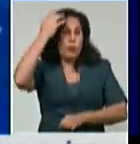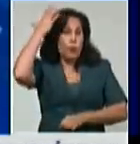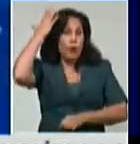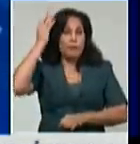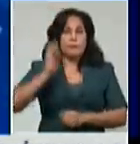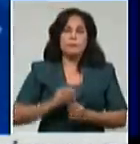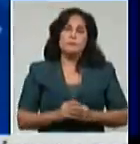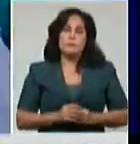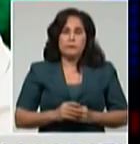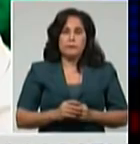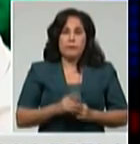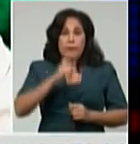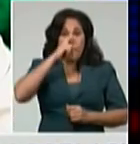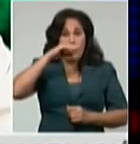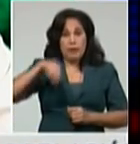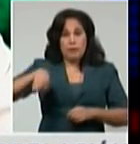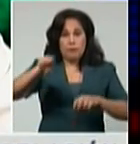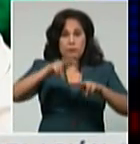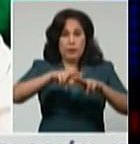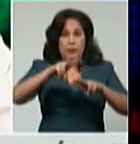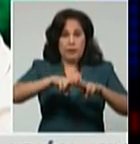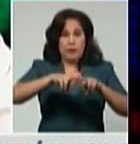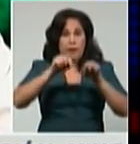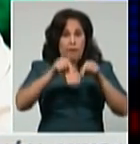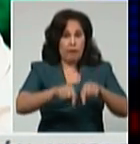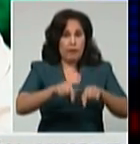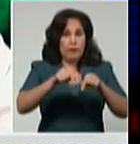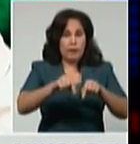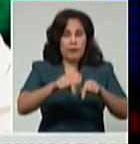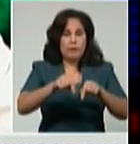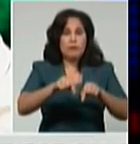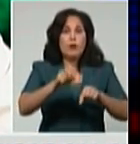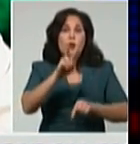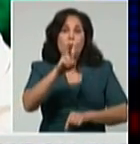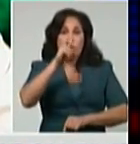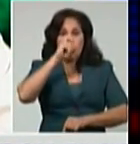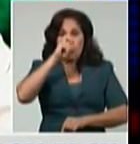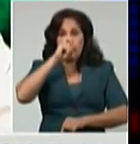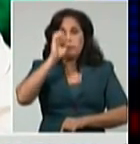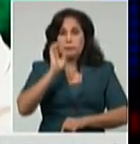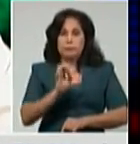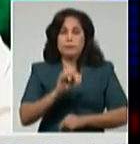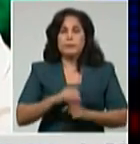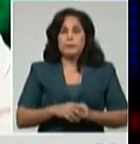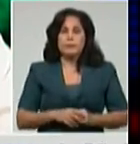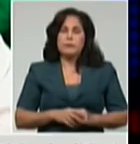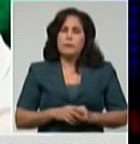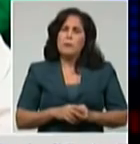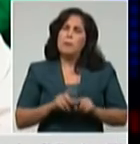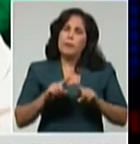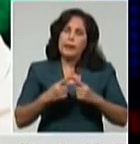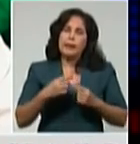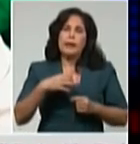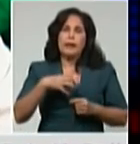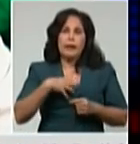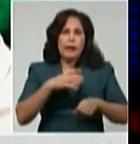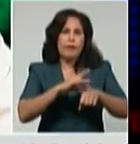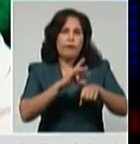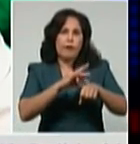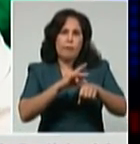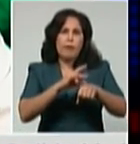este niño que es de aquí de La Habana, un niño de 2 años de edad, que además presenta una enfermedad